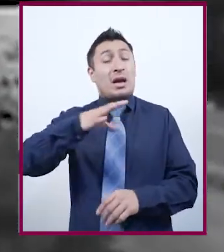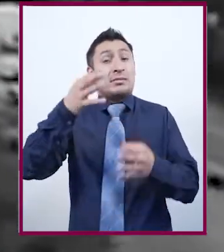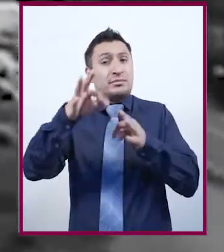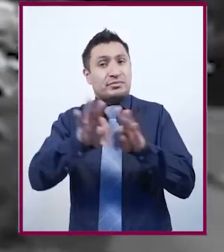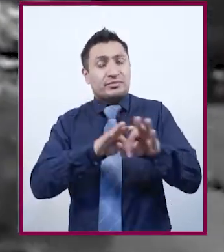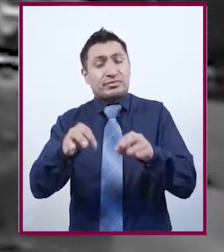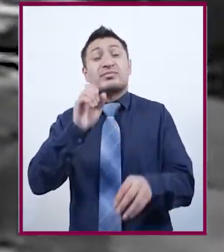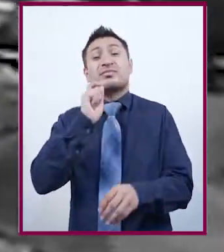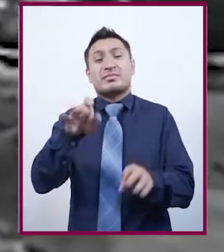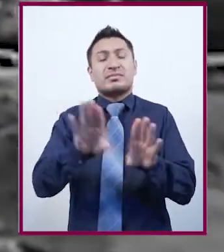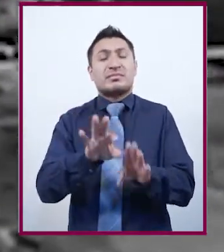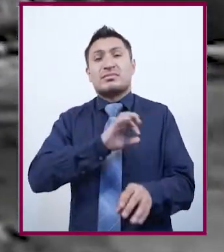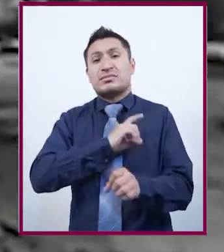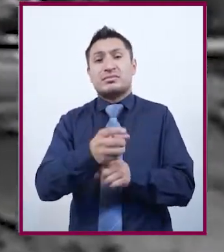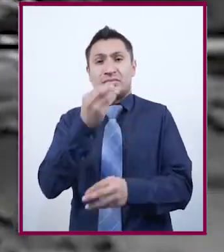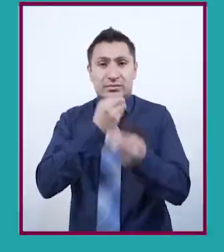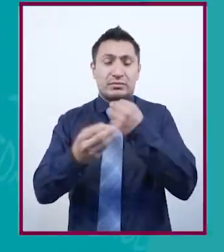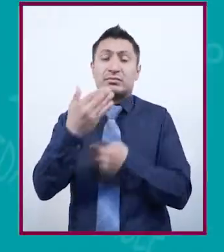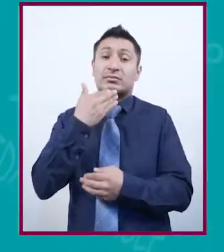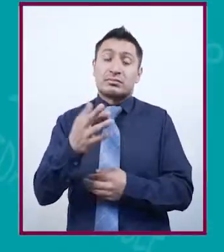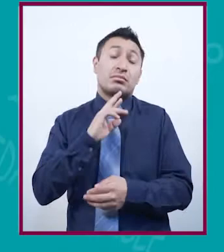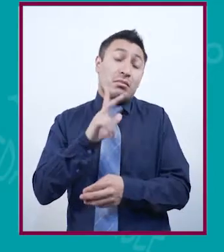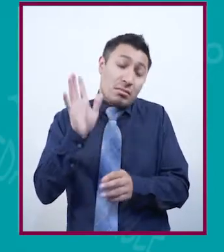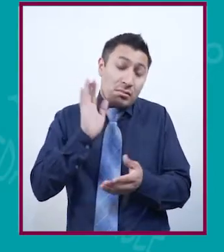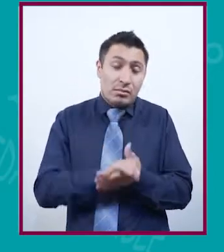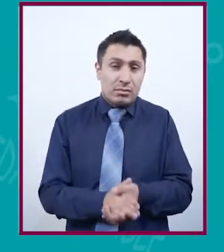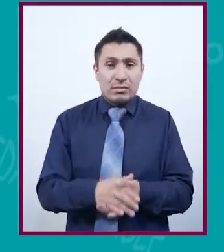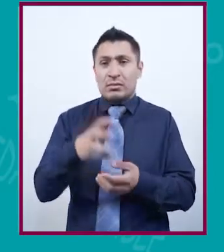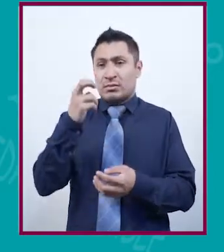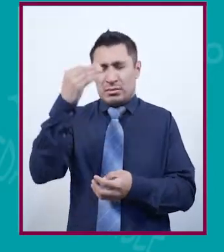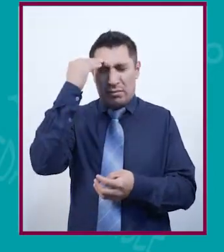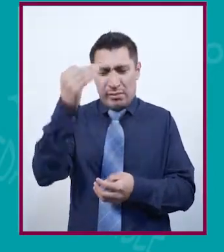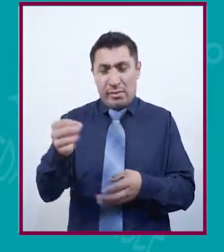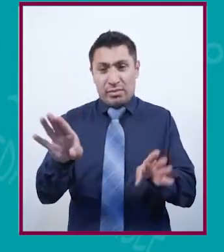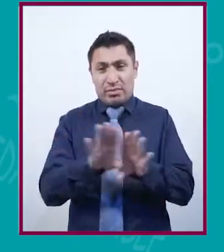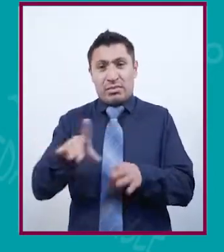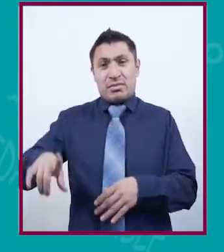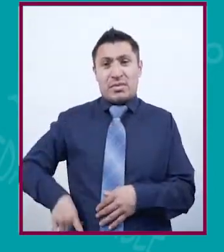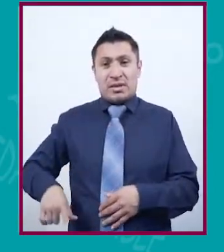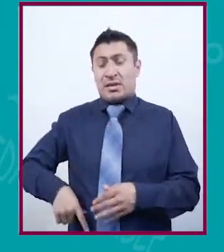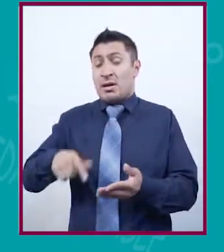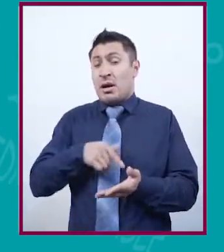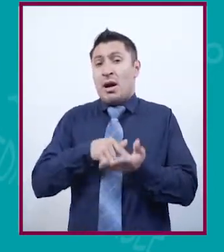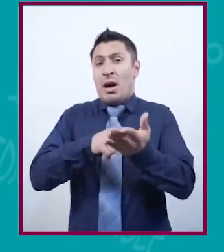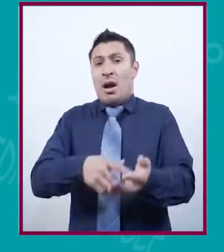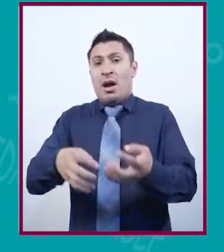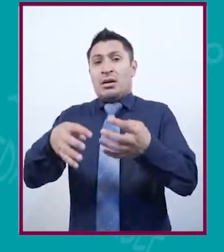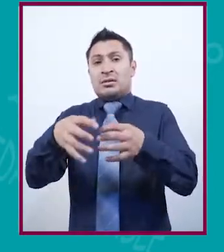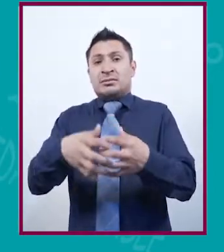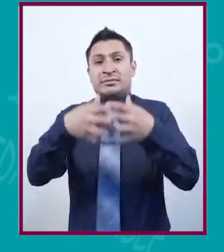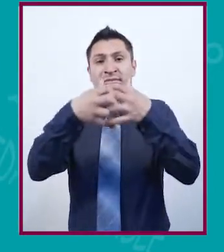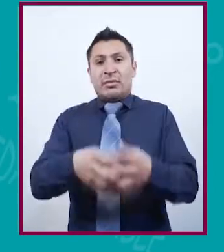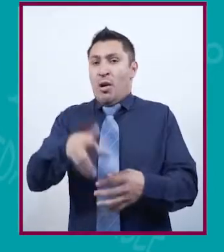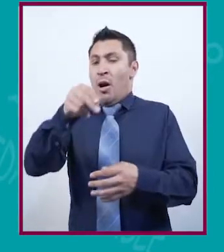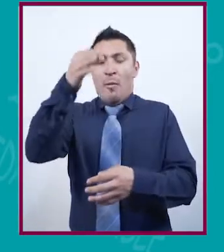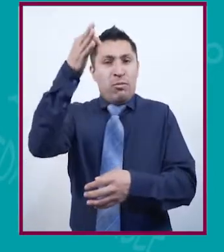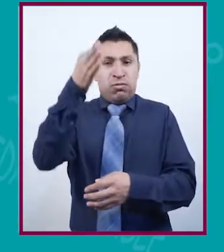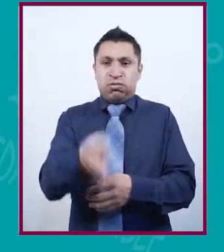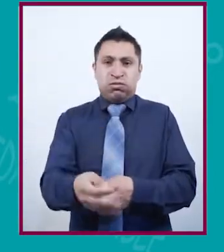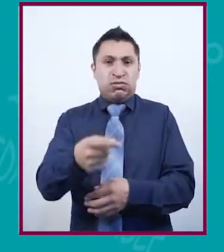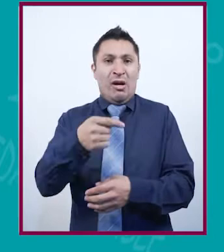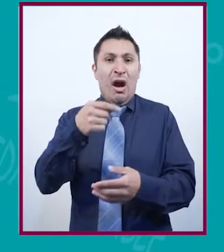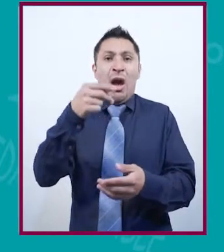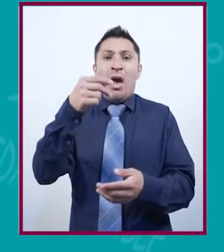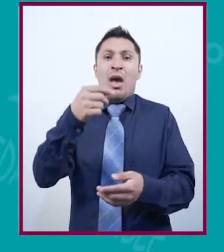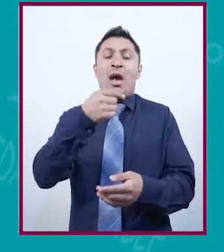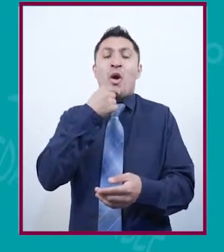un trabajo significó la posibilidad de comer. Cabe resaltar que, durante este periodo, el gobierno propuso a las fábricas no aceptar